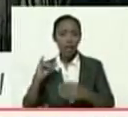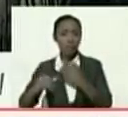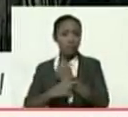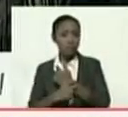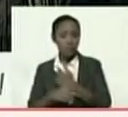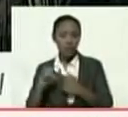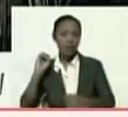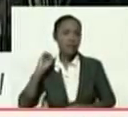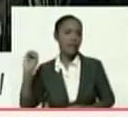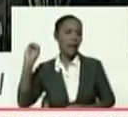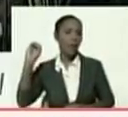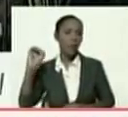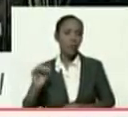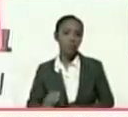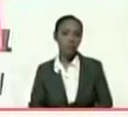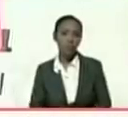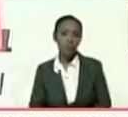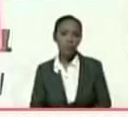absoluto.